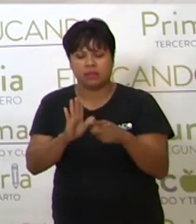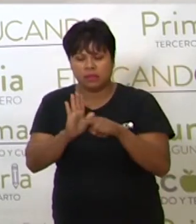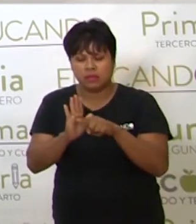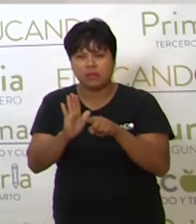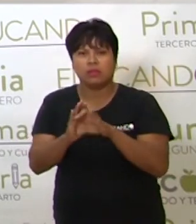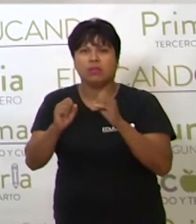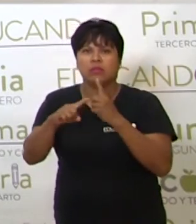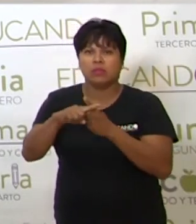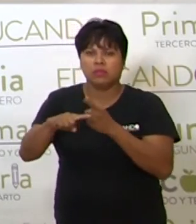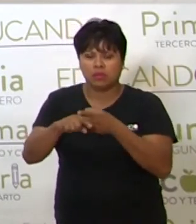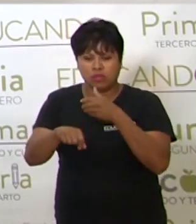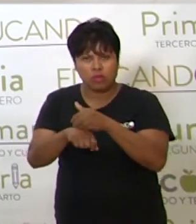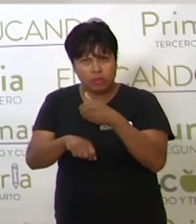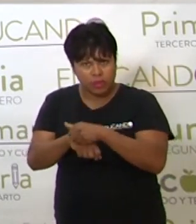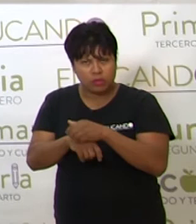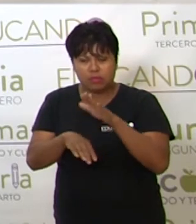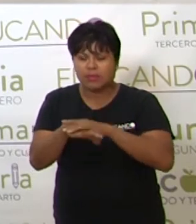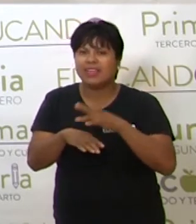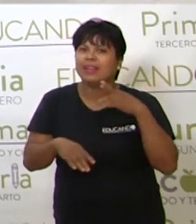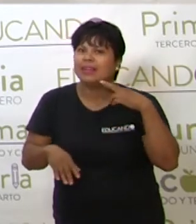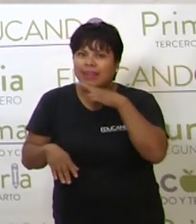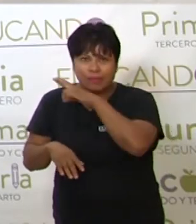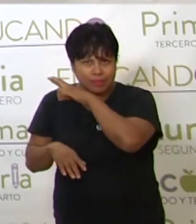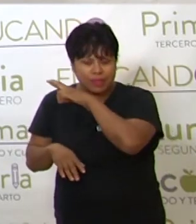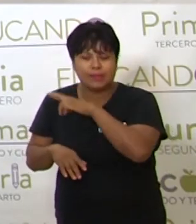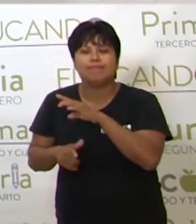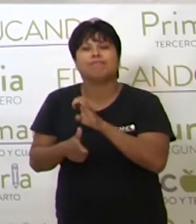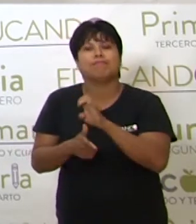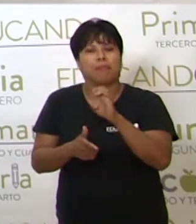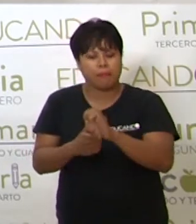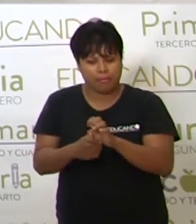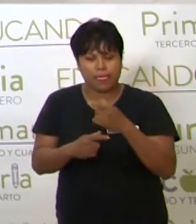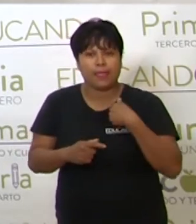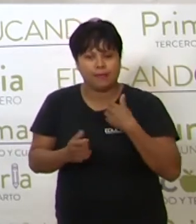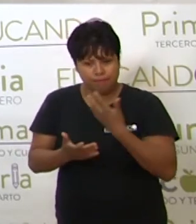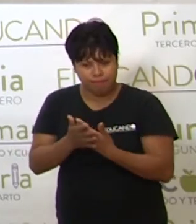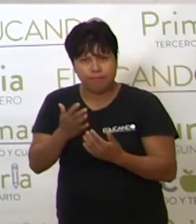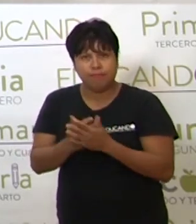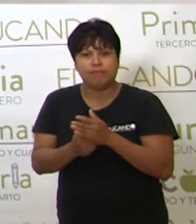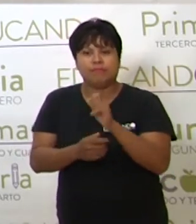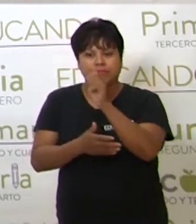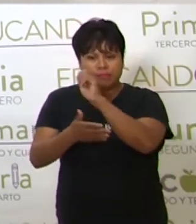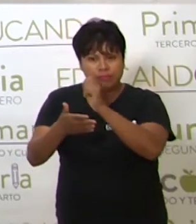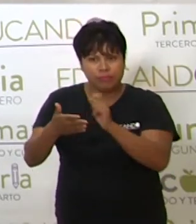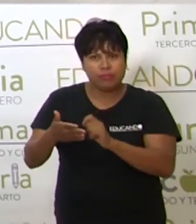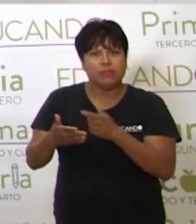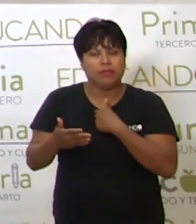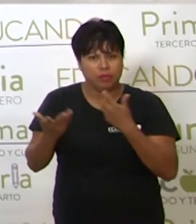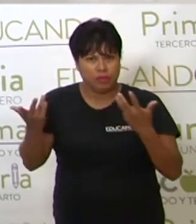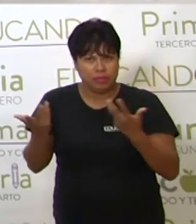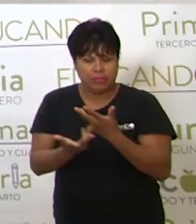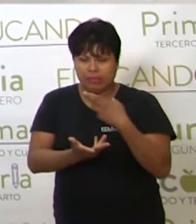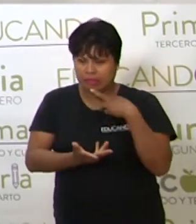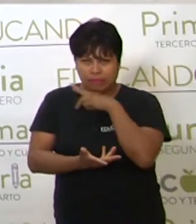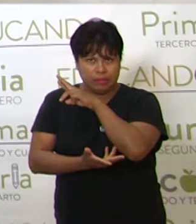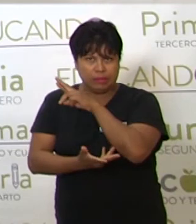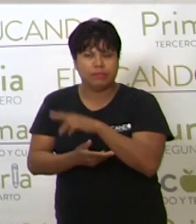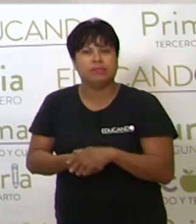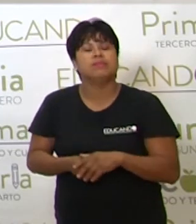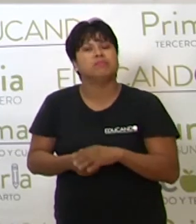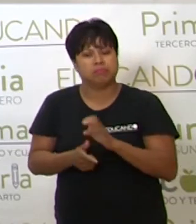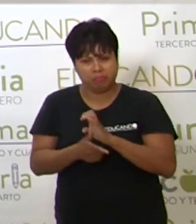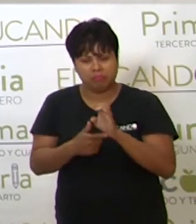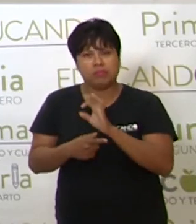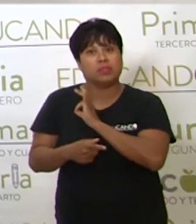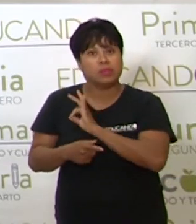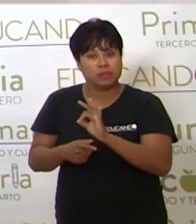sumar los números enteros de manera rápida entonces voy a desarrollarlo con el algoritmo y lo voy a representar aquí gráficamente entonces podemos